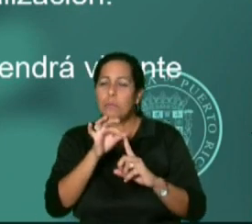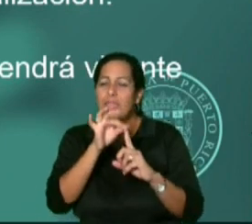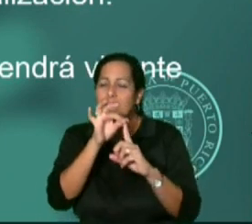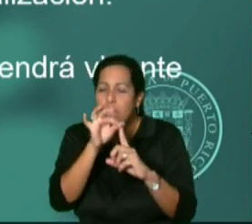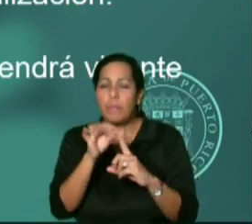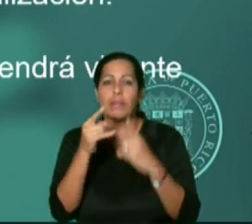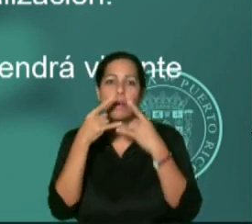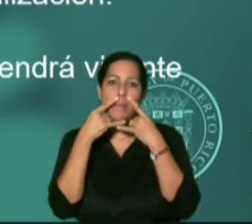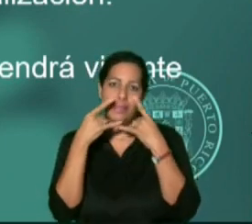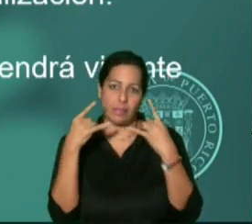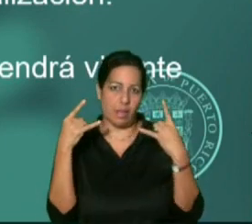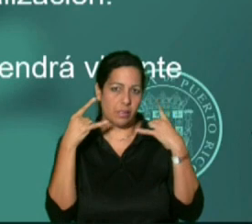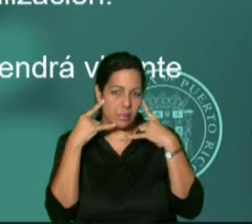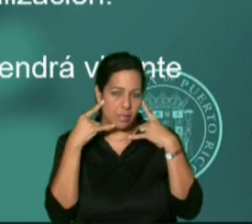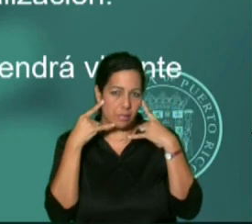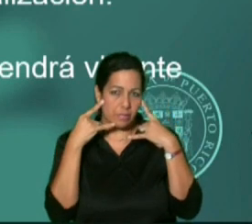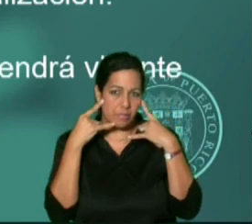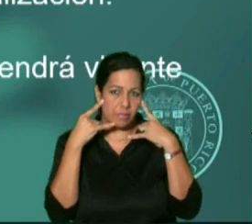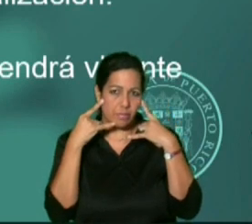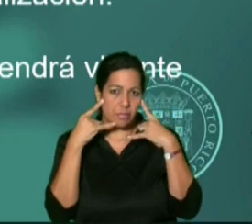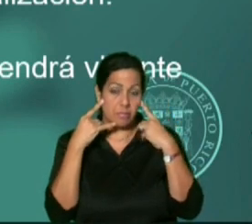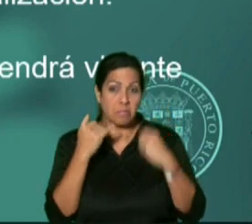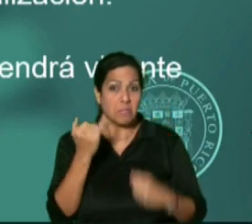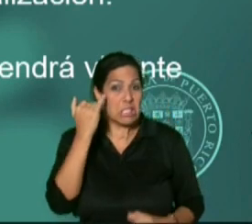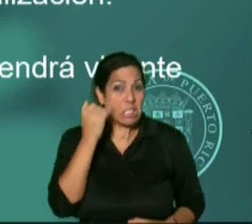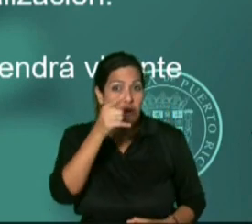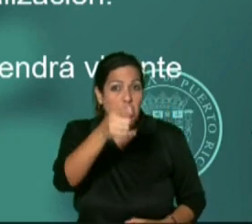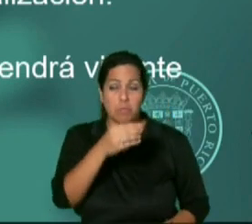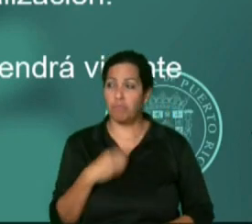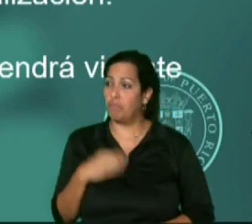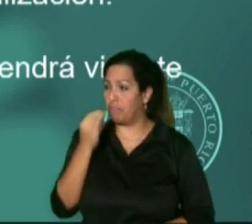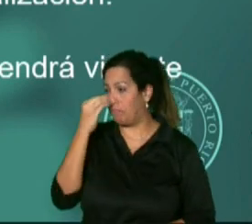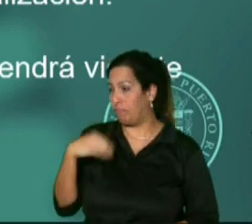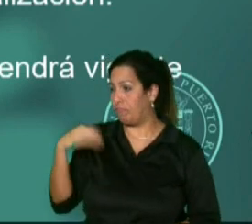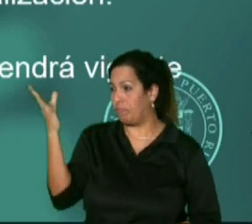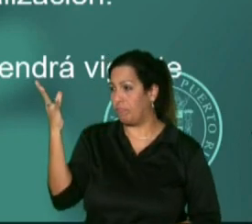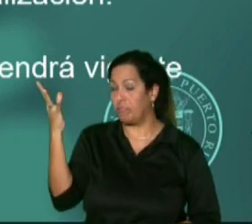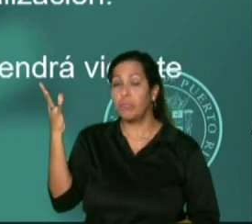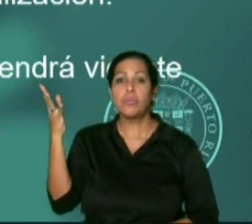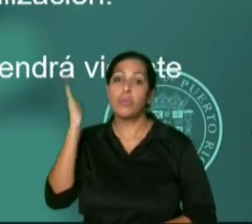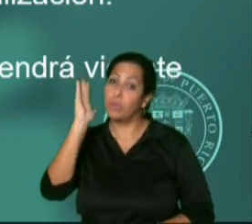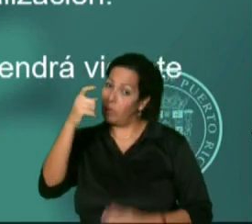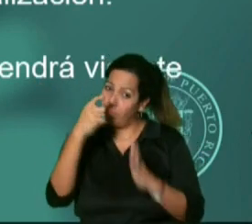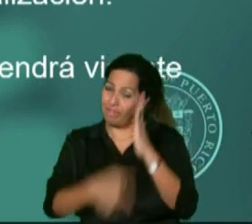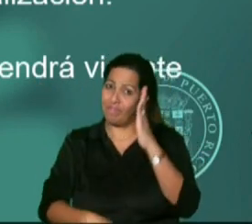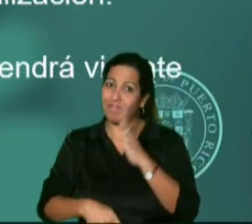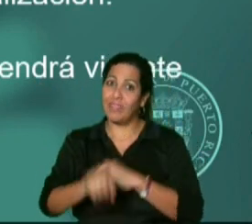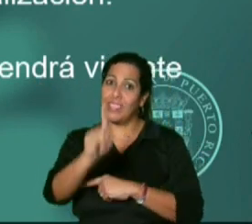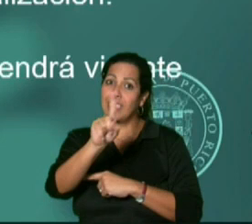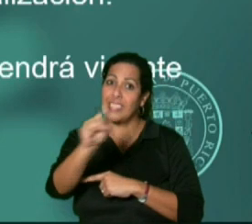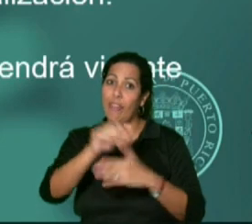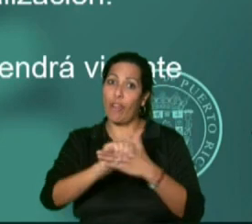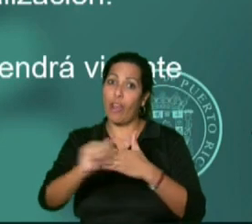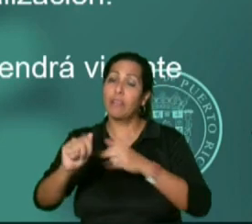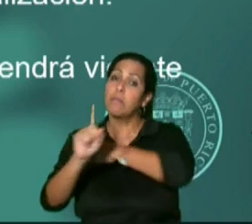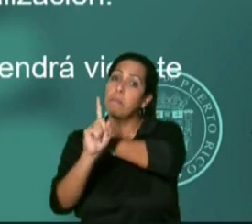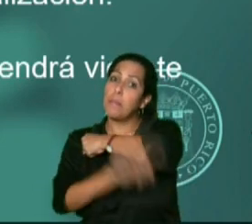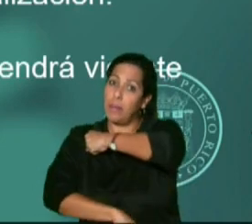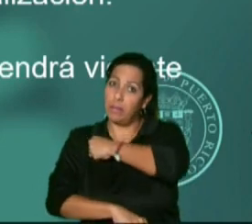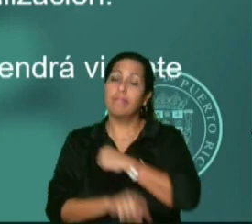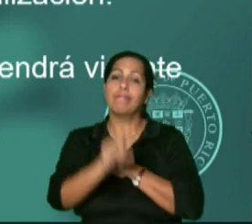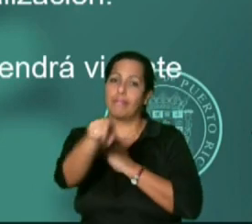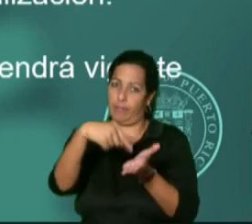uso de la mascarilla. Toda persona que no cumpla se le impondrá una multa de $100. En